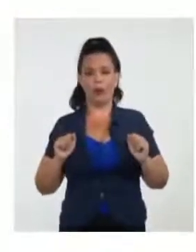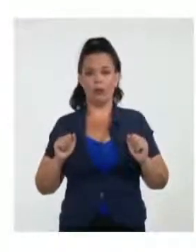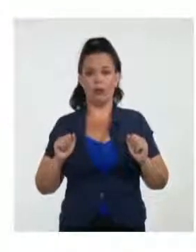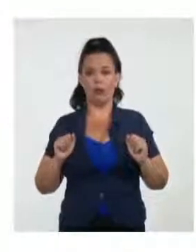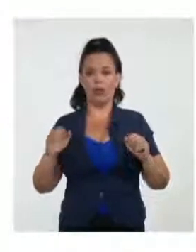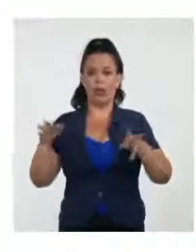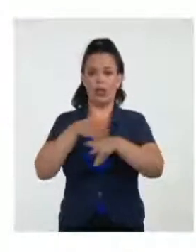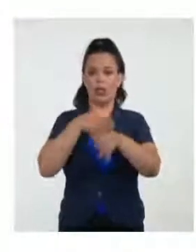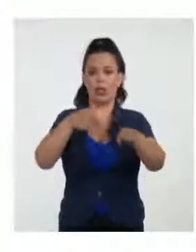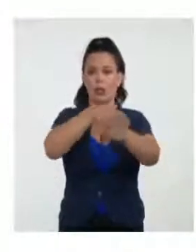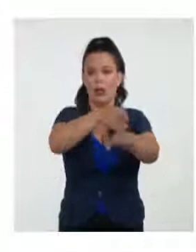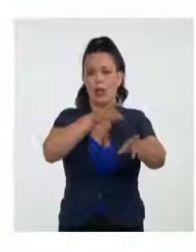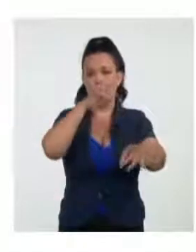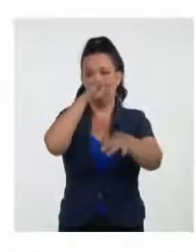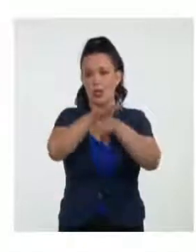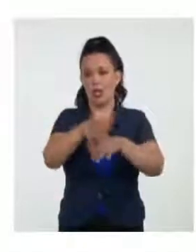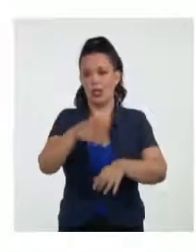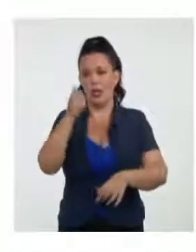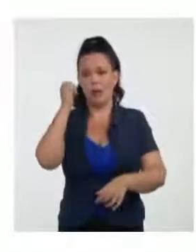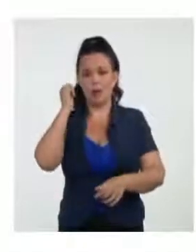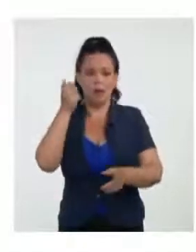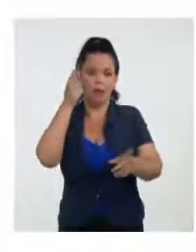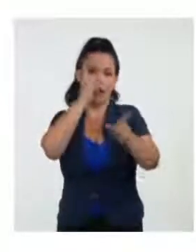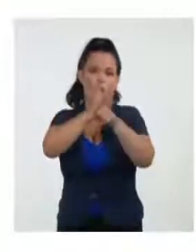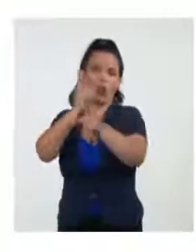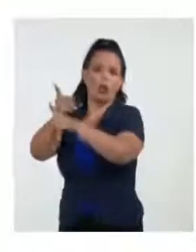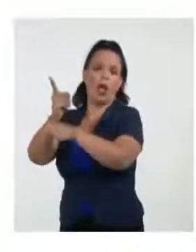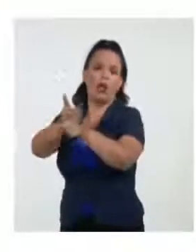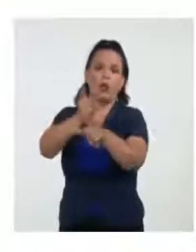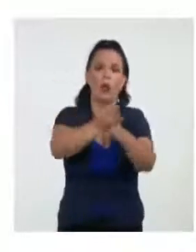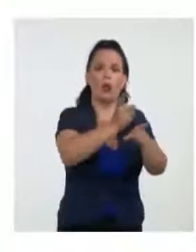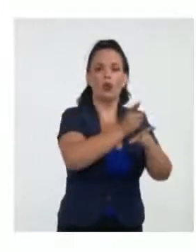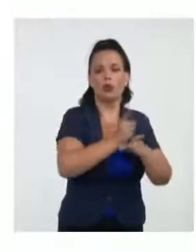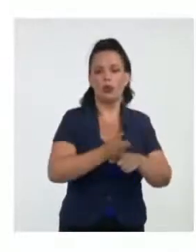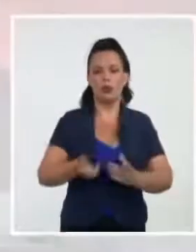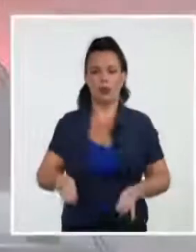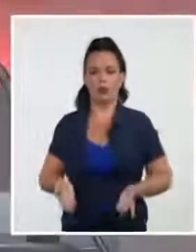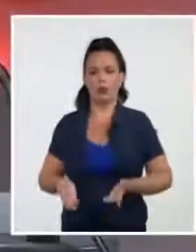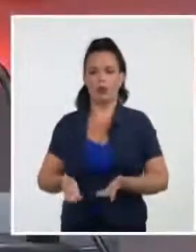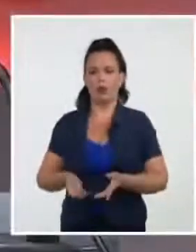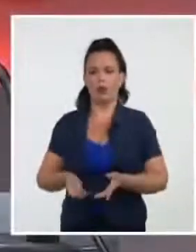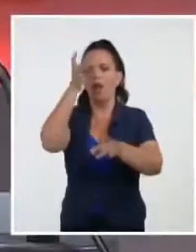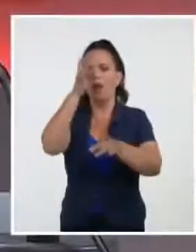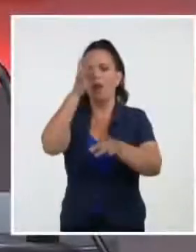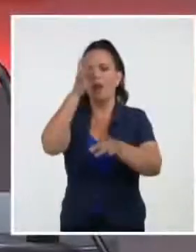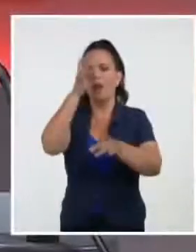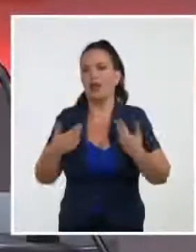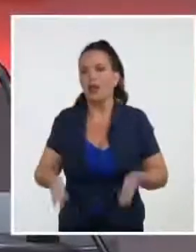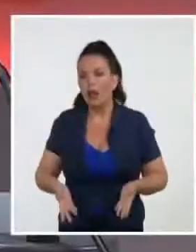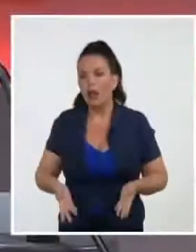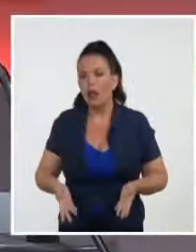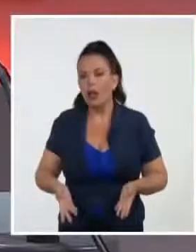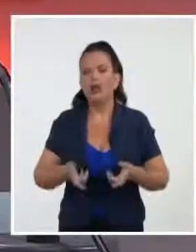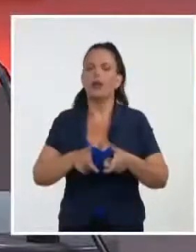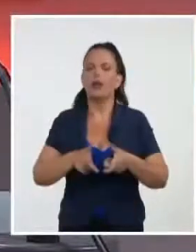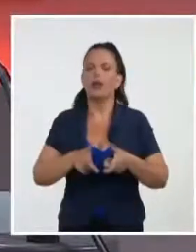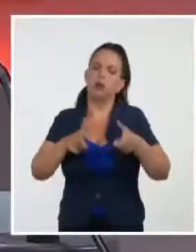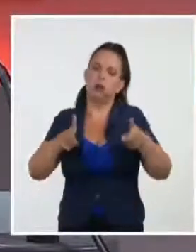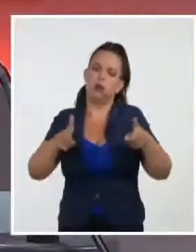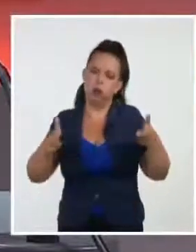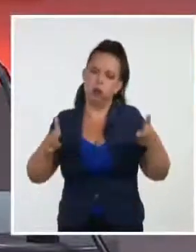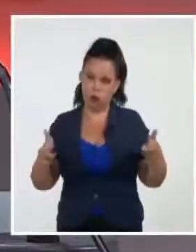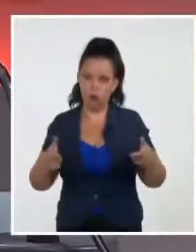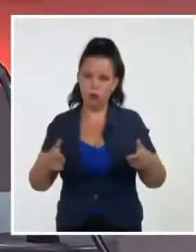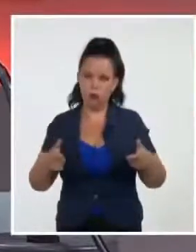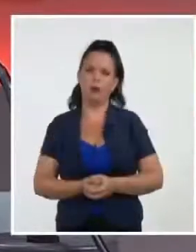incremente el contacto entre personas sanas y enfermas, y entonces, evidentemente, crece la epidemia y crece el contagio y crece, por